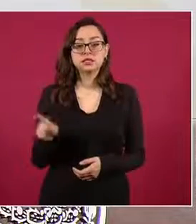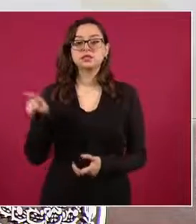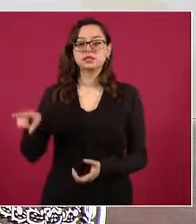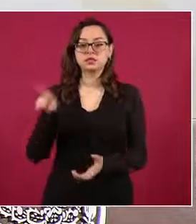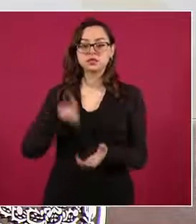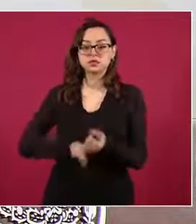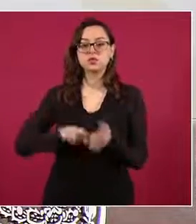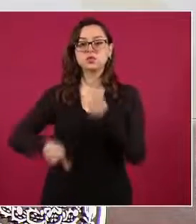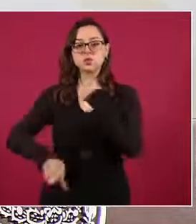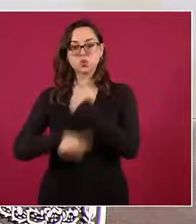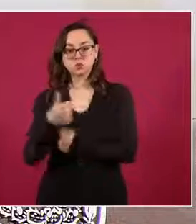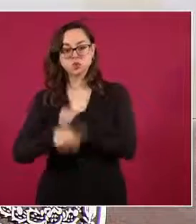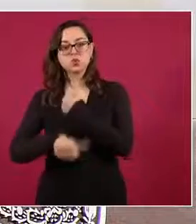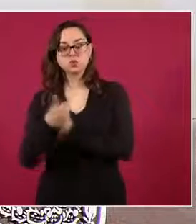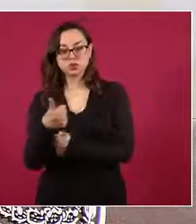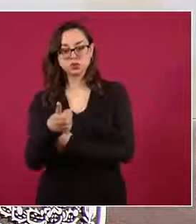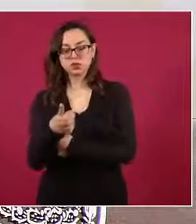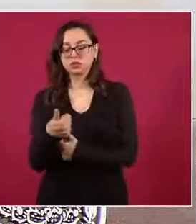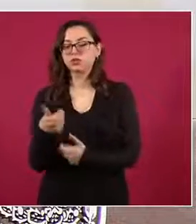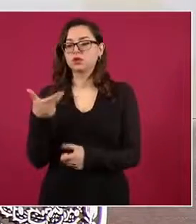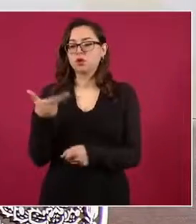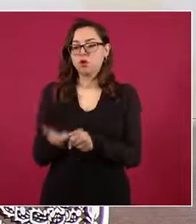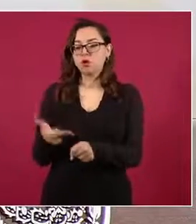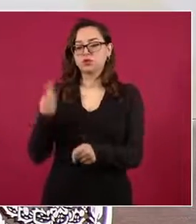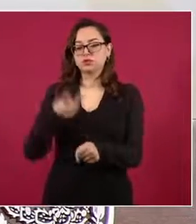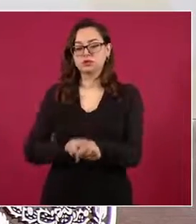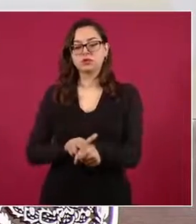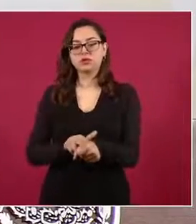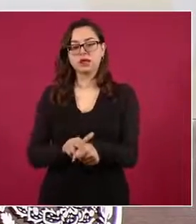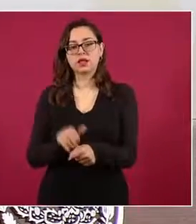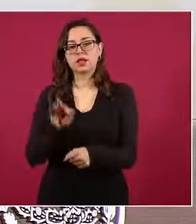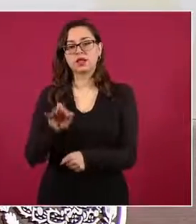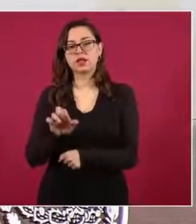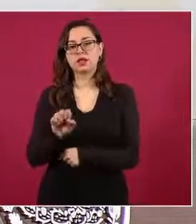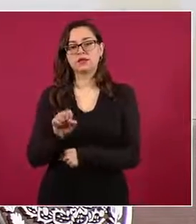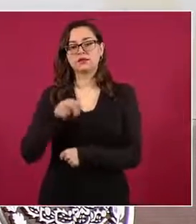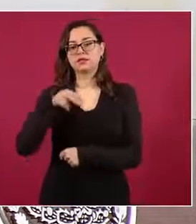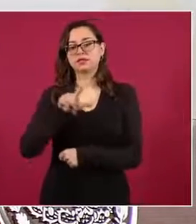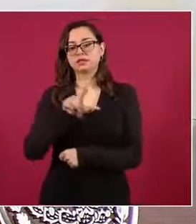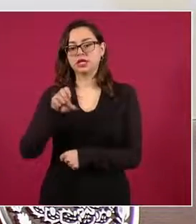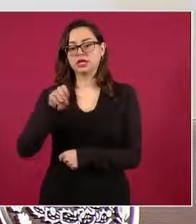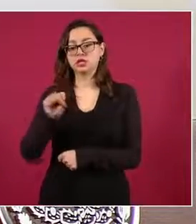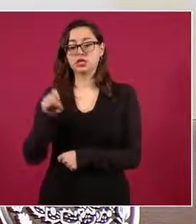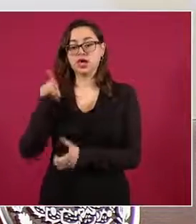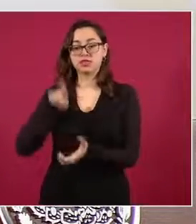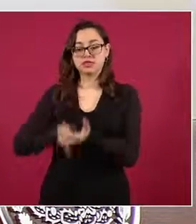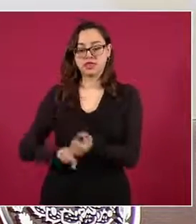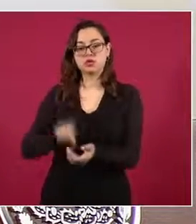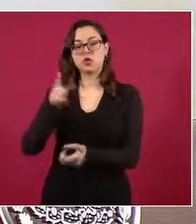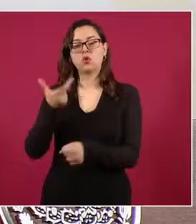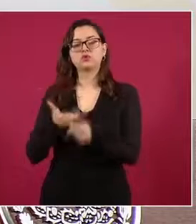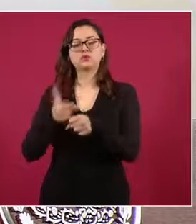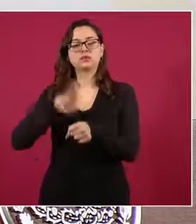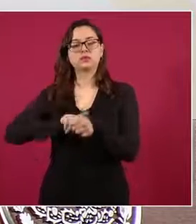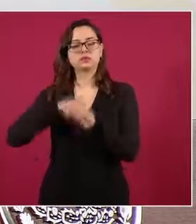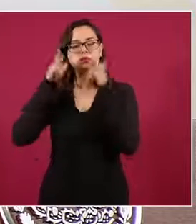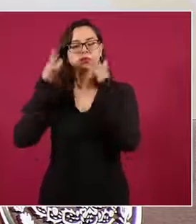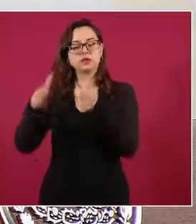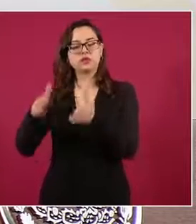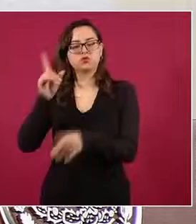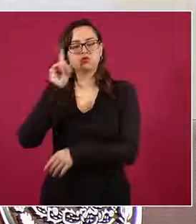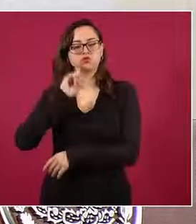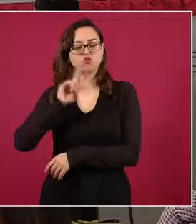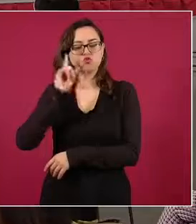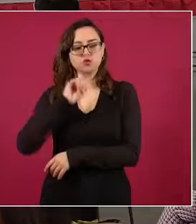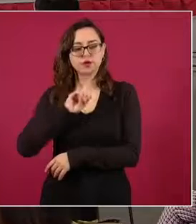quienes están trabajando en el Hospital de Fresnillo, el Hospital de la Mujer, que acaba de iniciar hace unos días